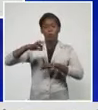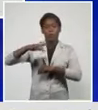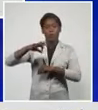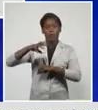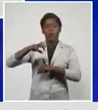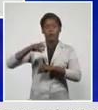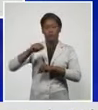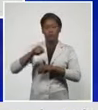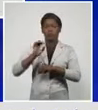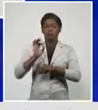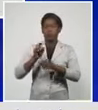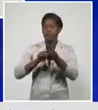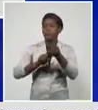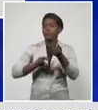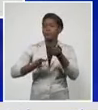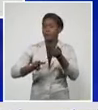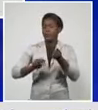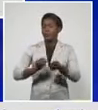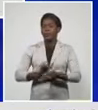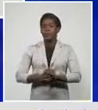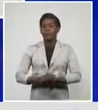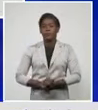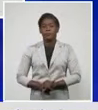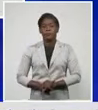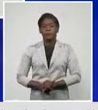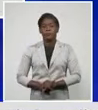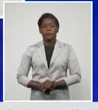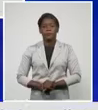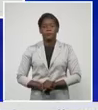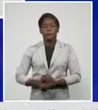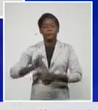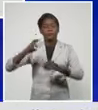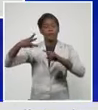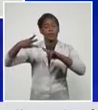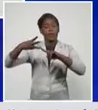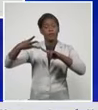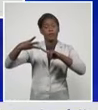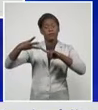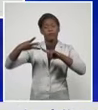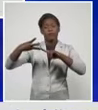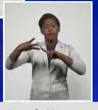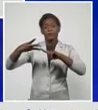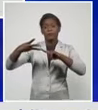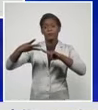una manera significativa. Le sigue después De